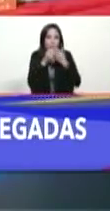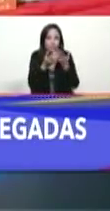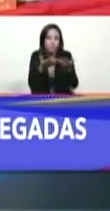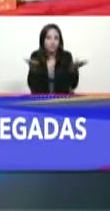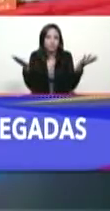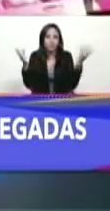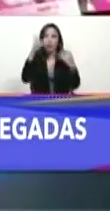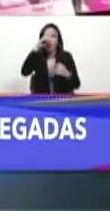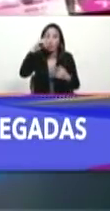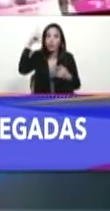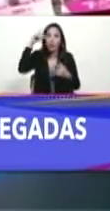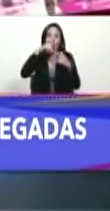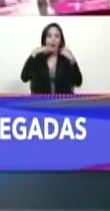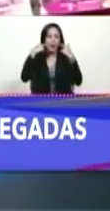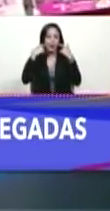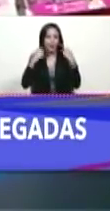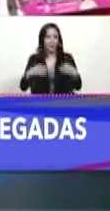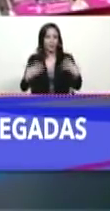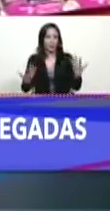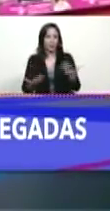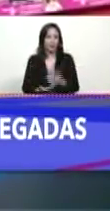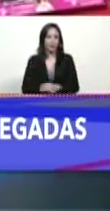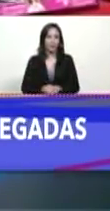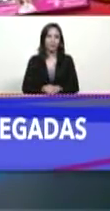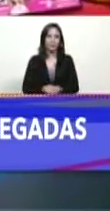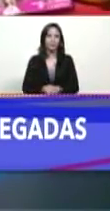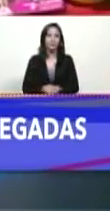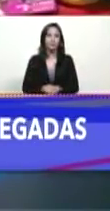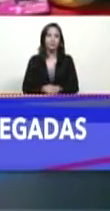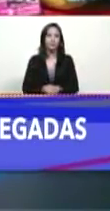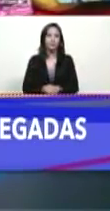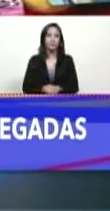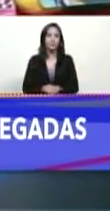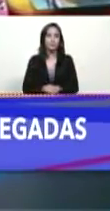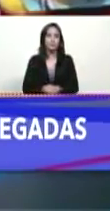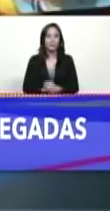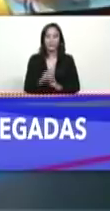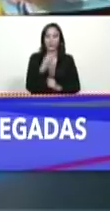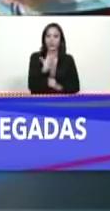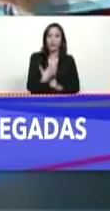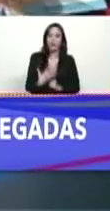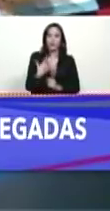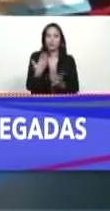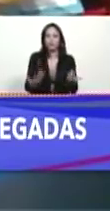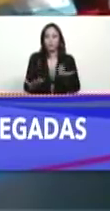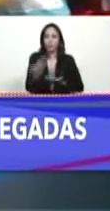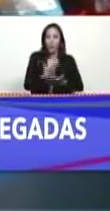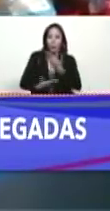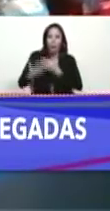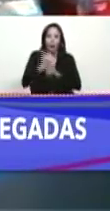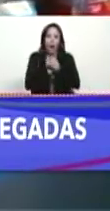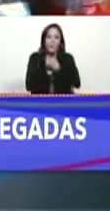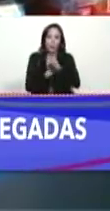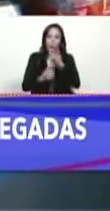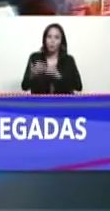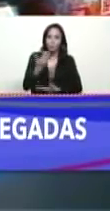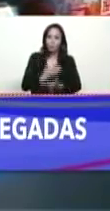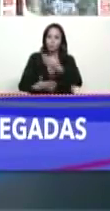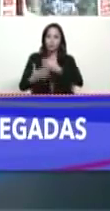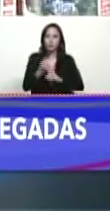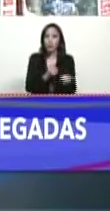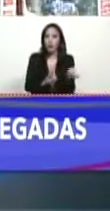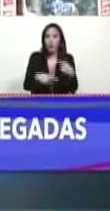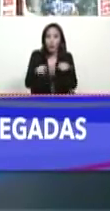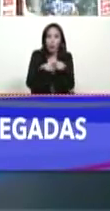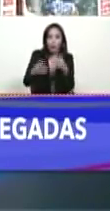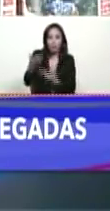su sonrisa, su alegría. Qué bello es dar alegría, ¿verdad? Dar amor. Dar